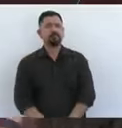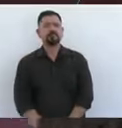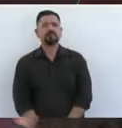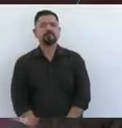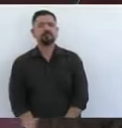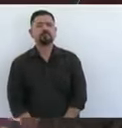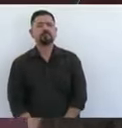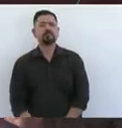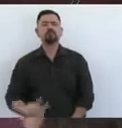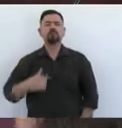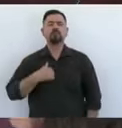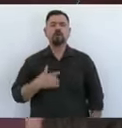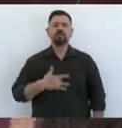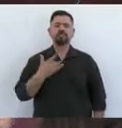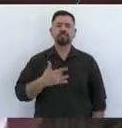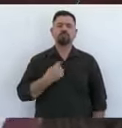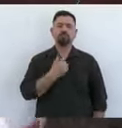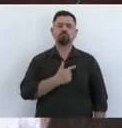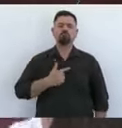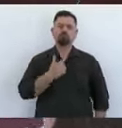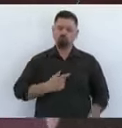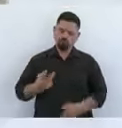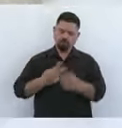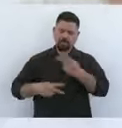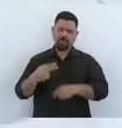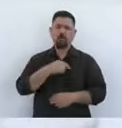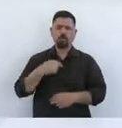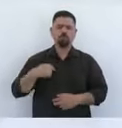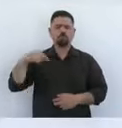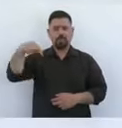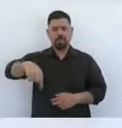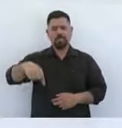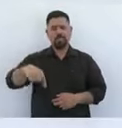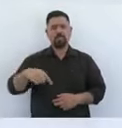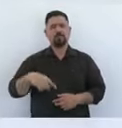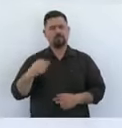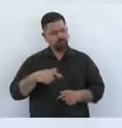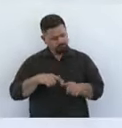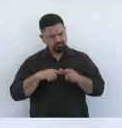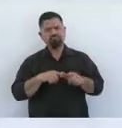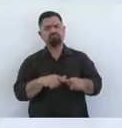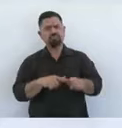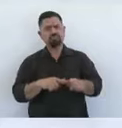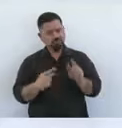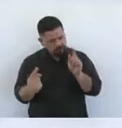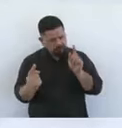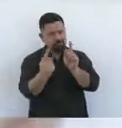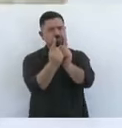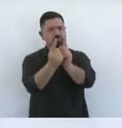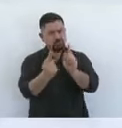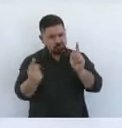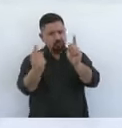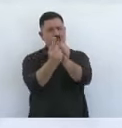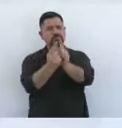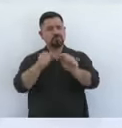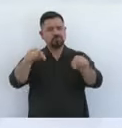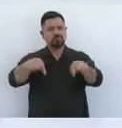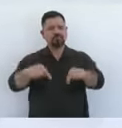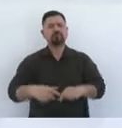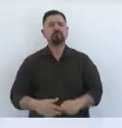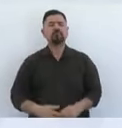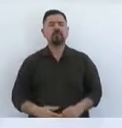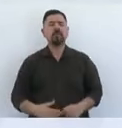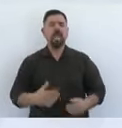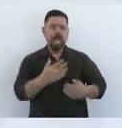Y me da muchísimo gusto estar aquí con ustedes. Nos vamos a seguir encontrando.